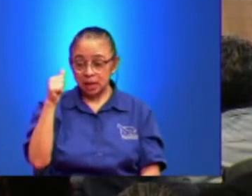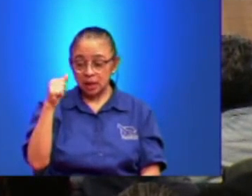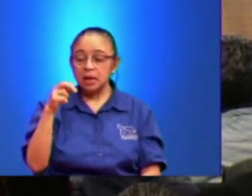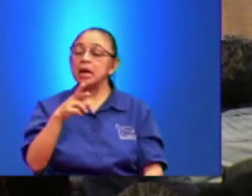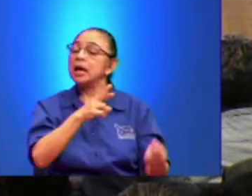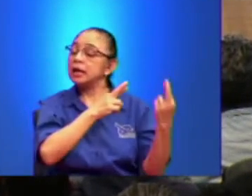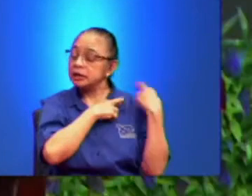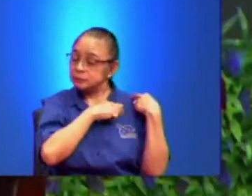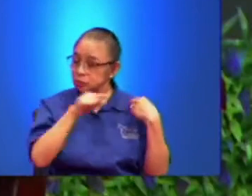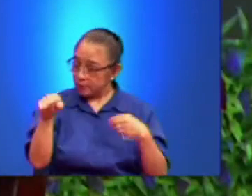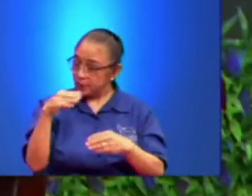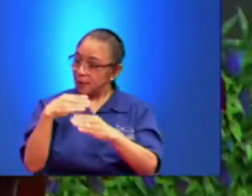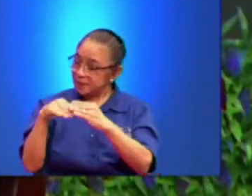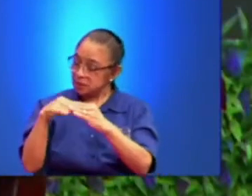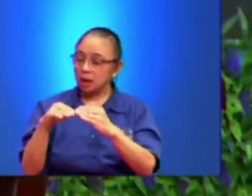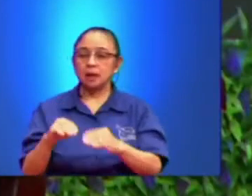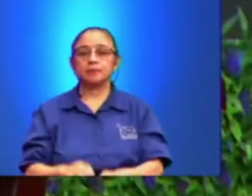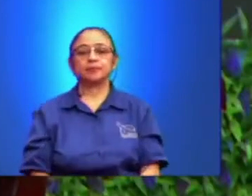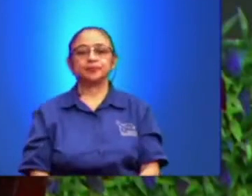mensaje